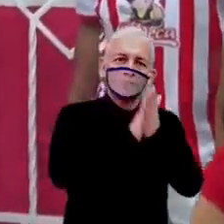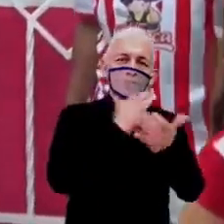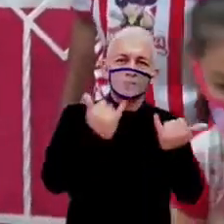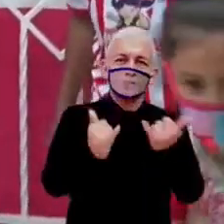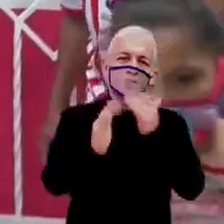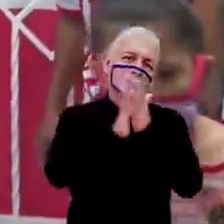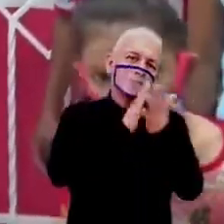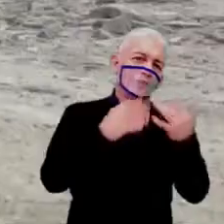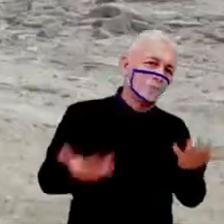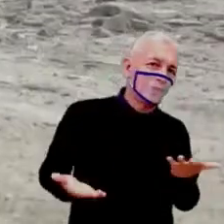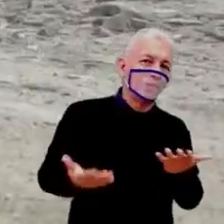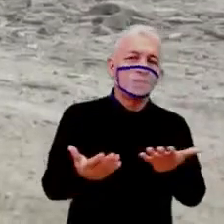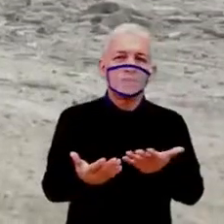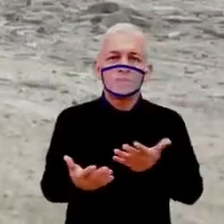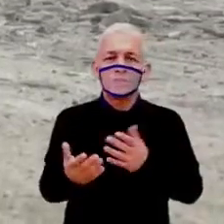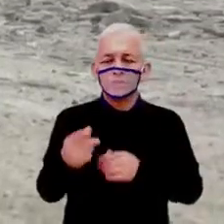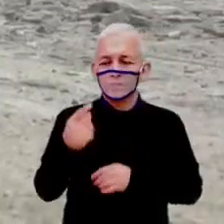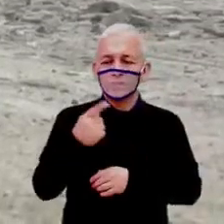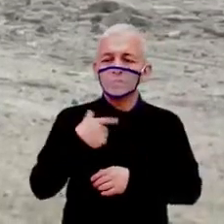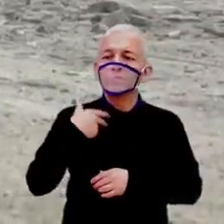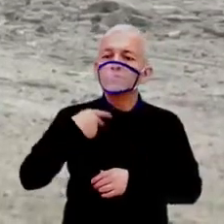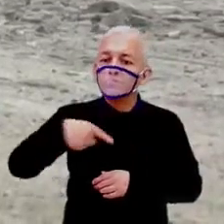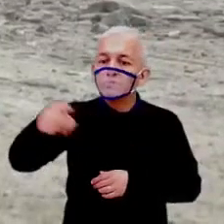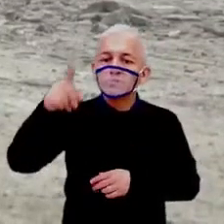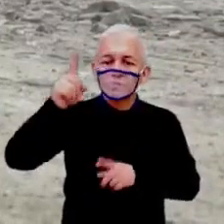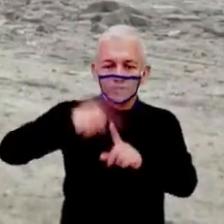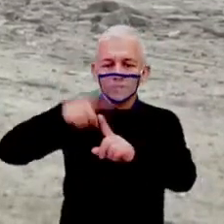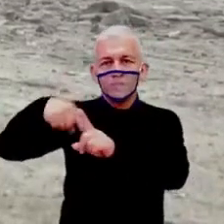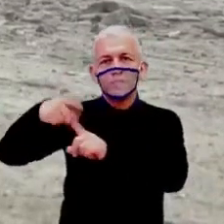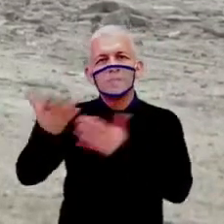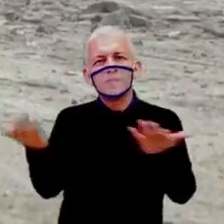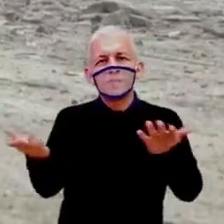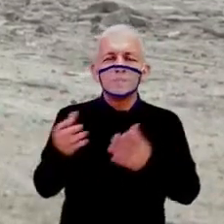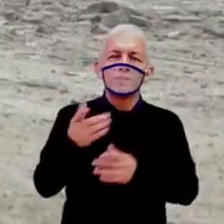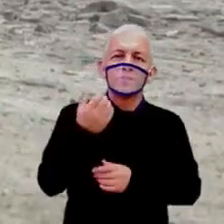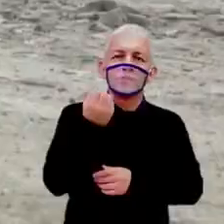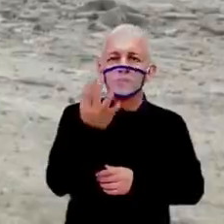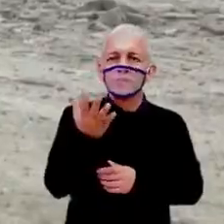va a desarrollar durante los próximos meses esta actividad.